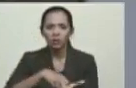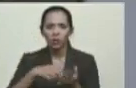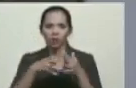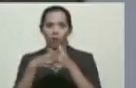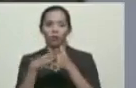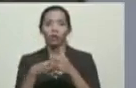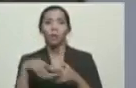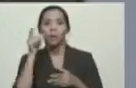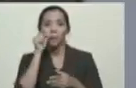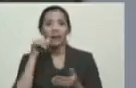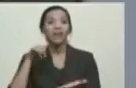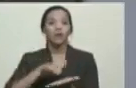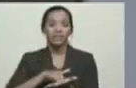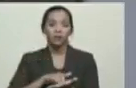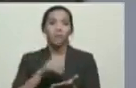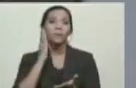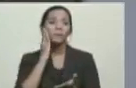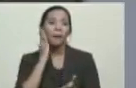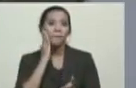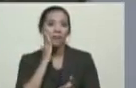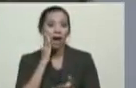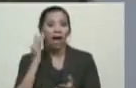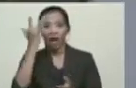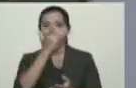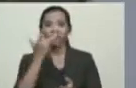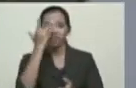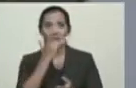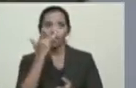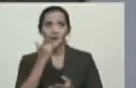Mi mamá, de Addis Abeba, Etiopía, África.